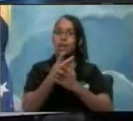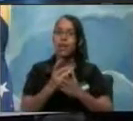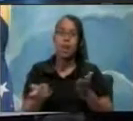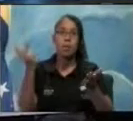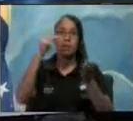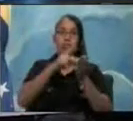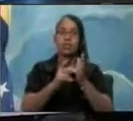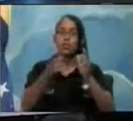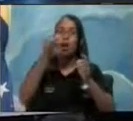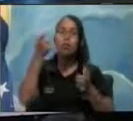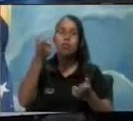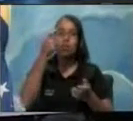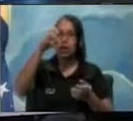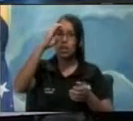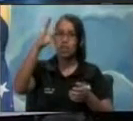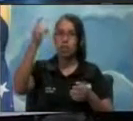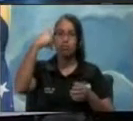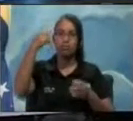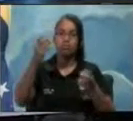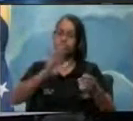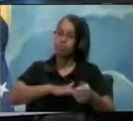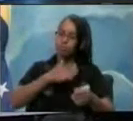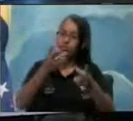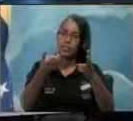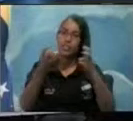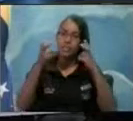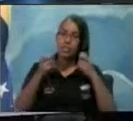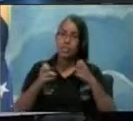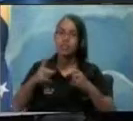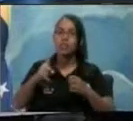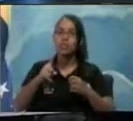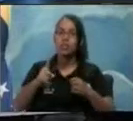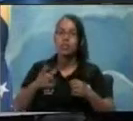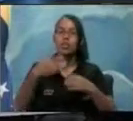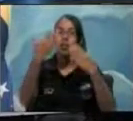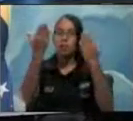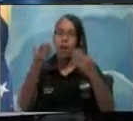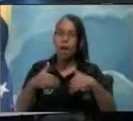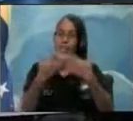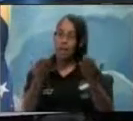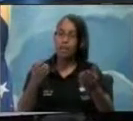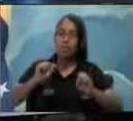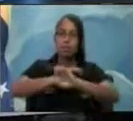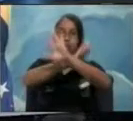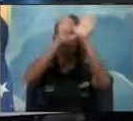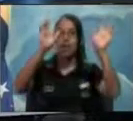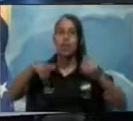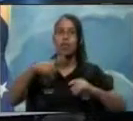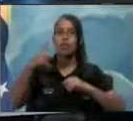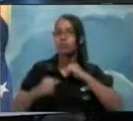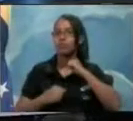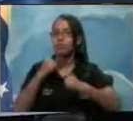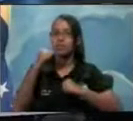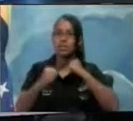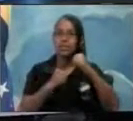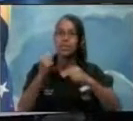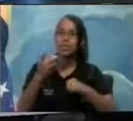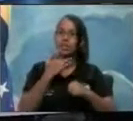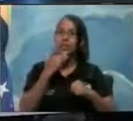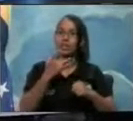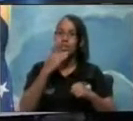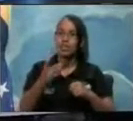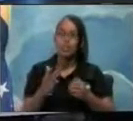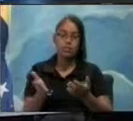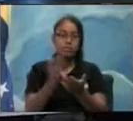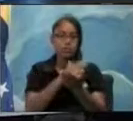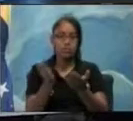buscar a Dios para poder recibir lo que tú vas a dar en la mañana. Luego entonces salimos corriendo a terminar de echarle una ojeada al